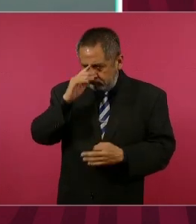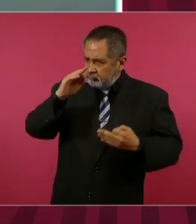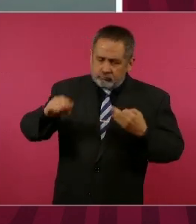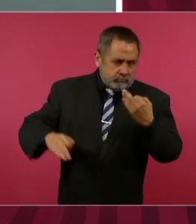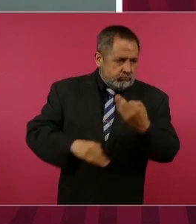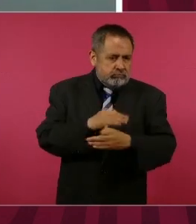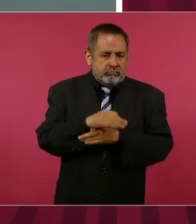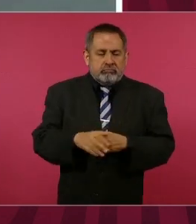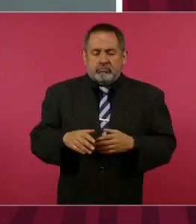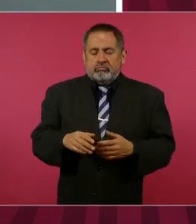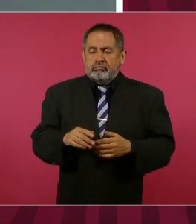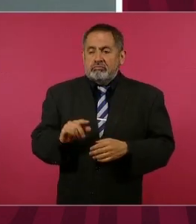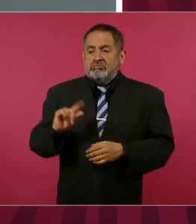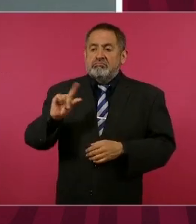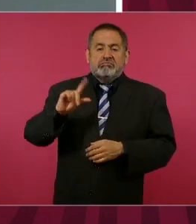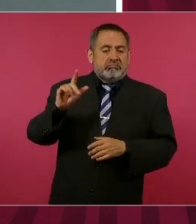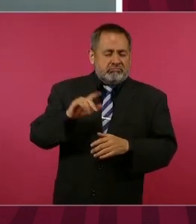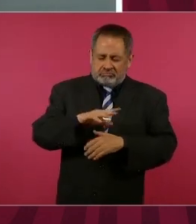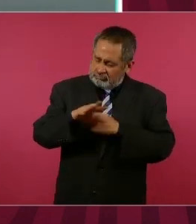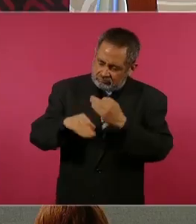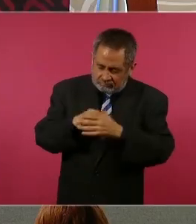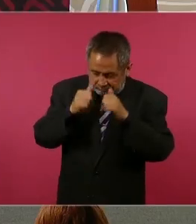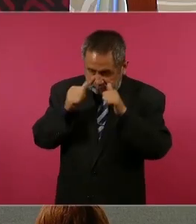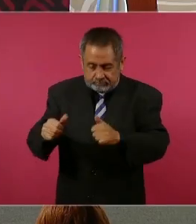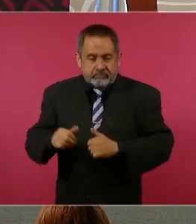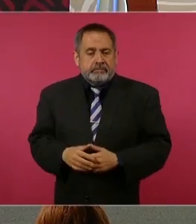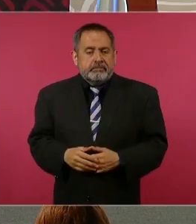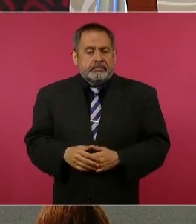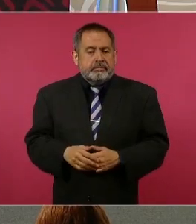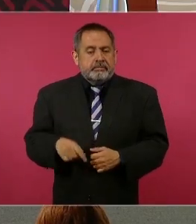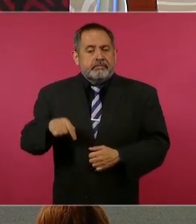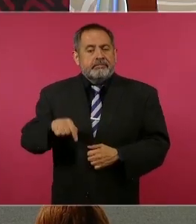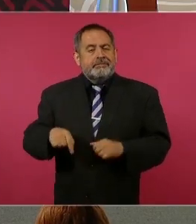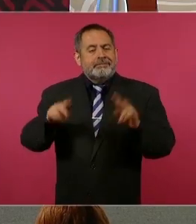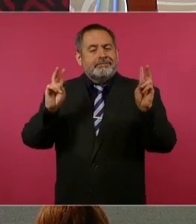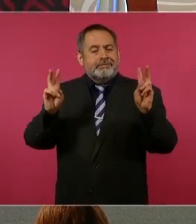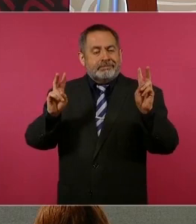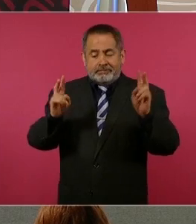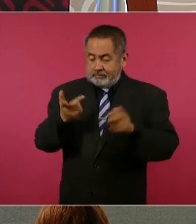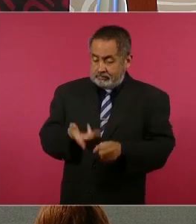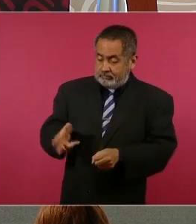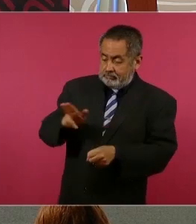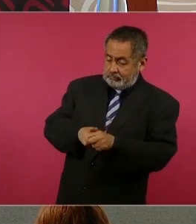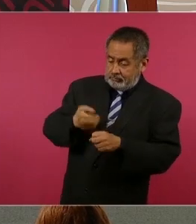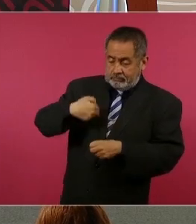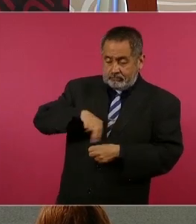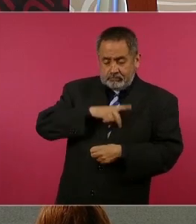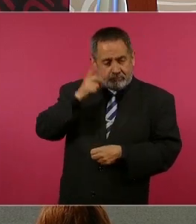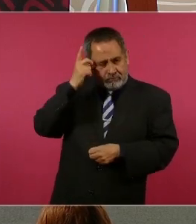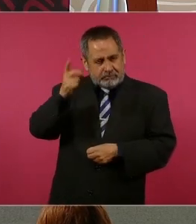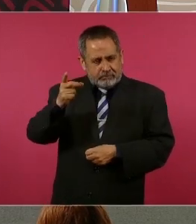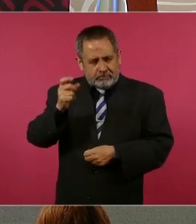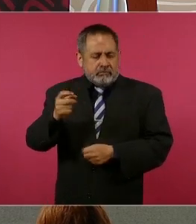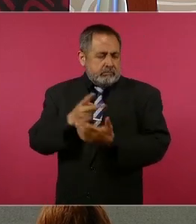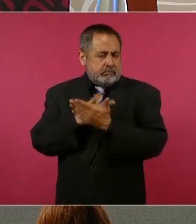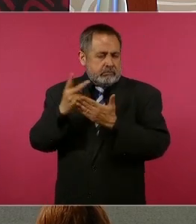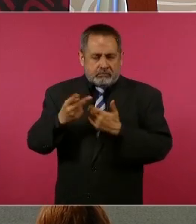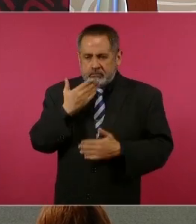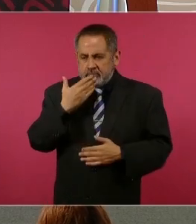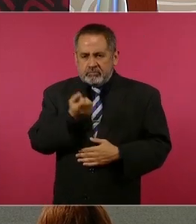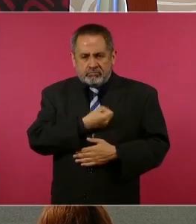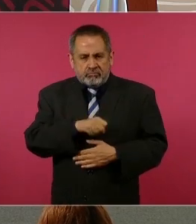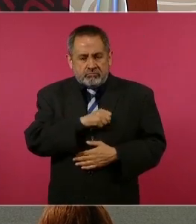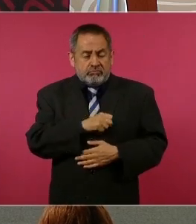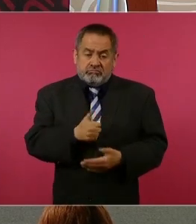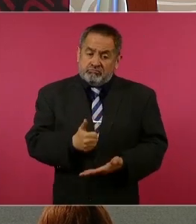alguna. La clínica Es Nuestra en Tlaxcala es más que un programa de salud. Es un esquema